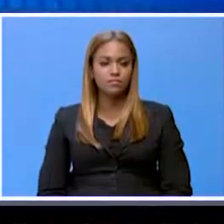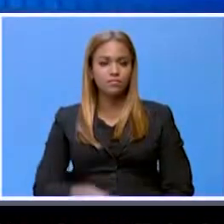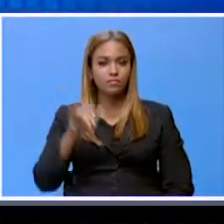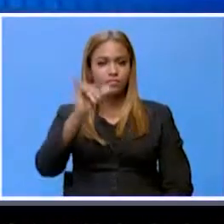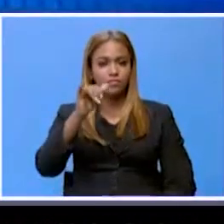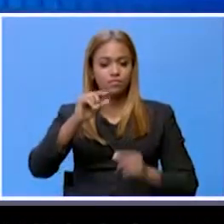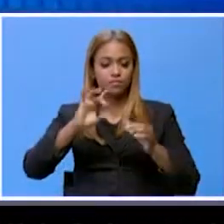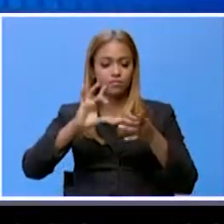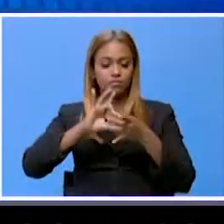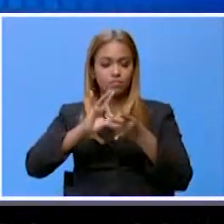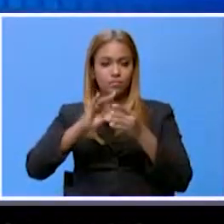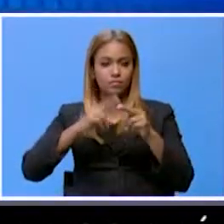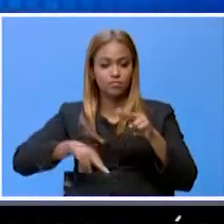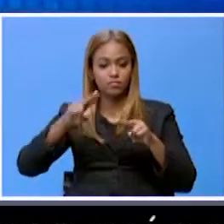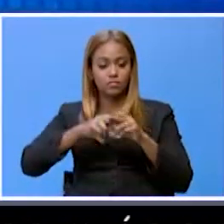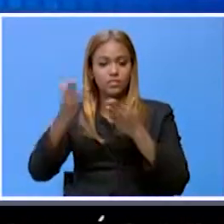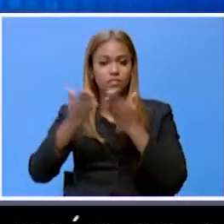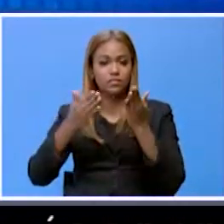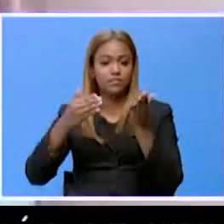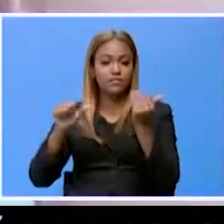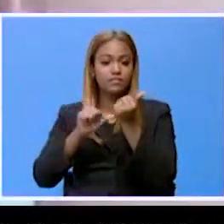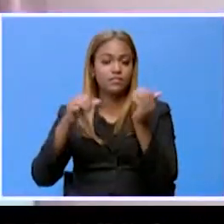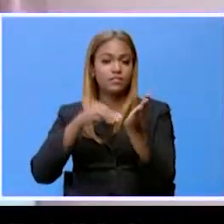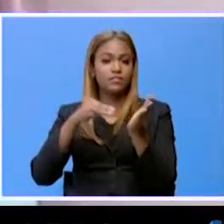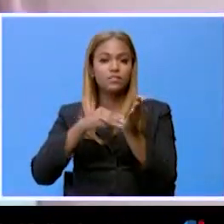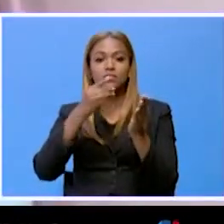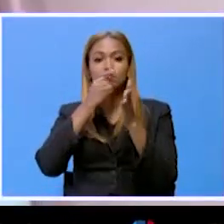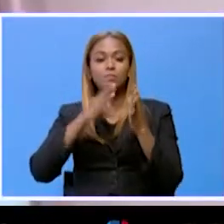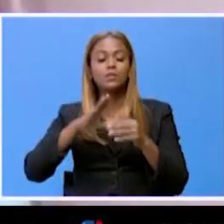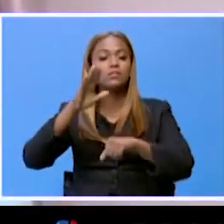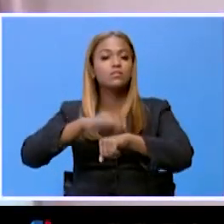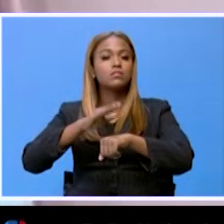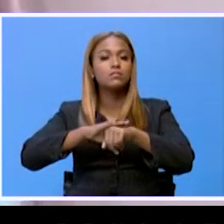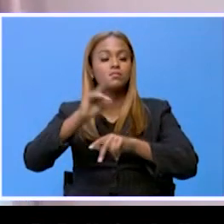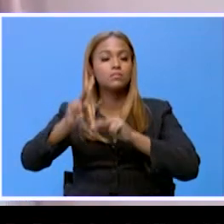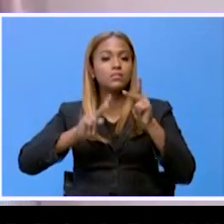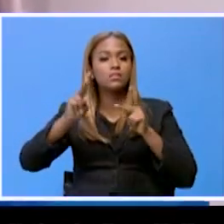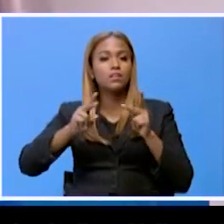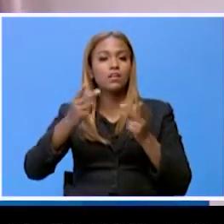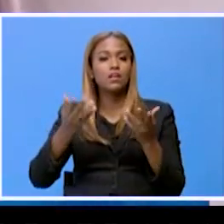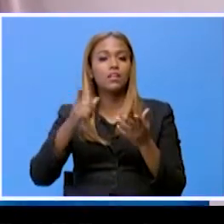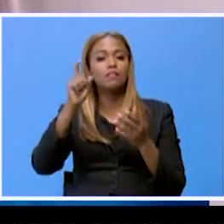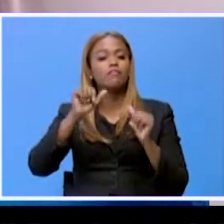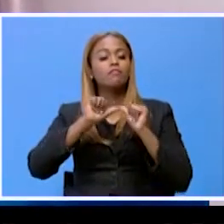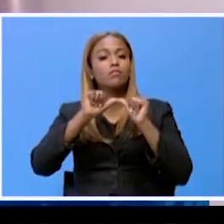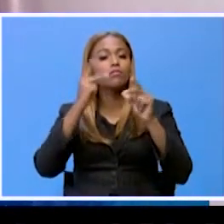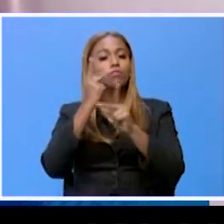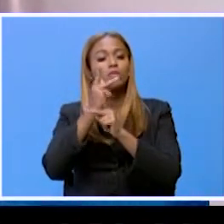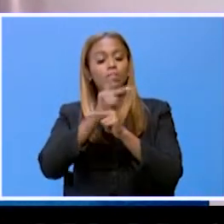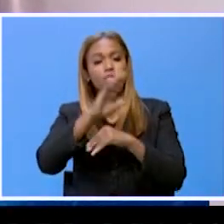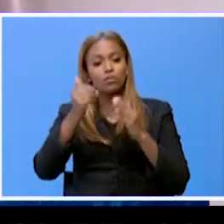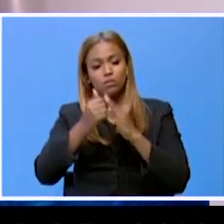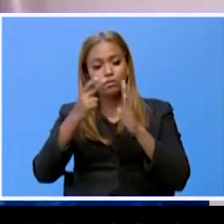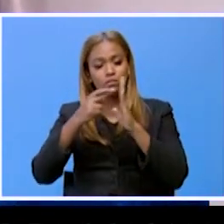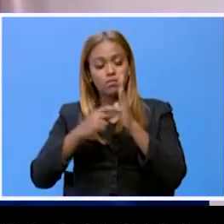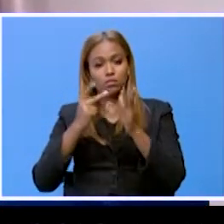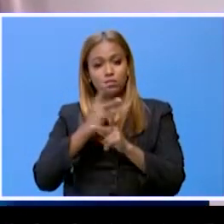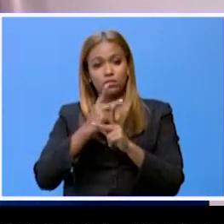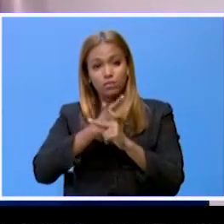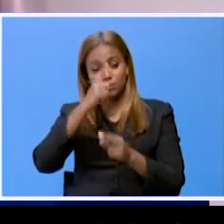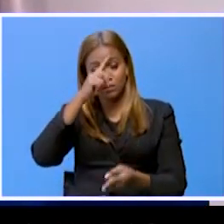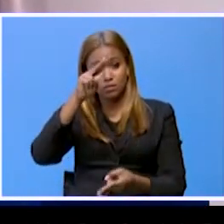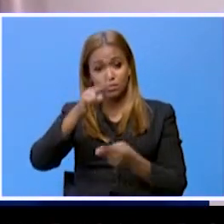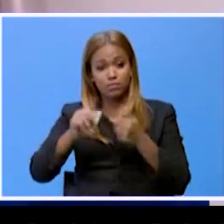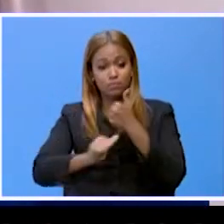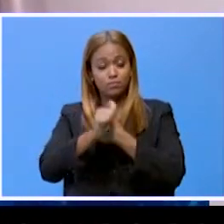Mientras la Unión Nacional de Servicios de Enfermería Dominicana hizo un llamado a la población a fin de que no descuide las medidas de prevención para disminuir